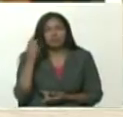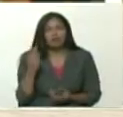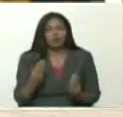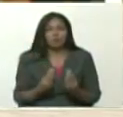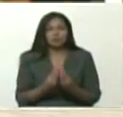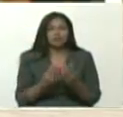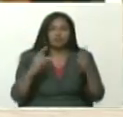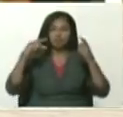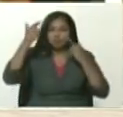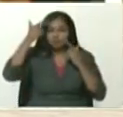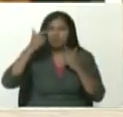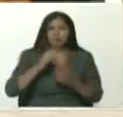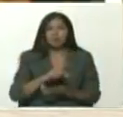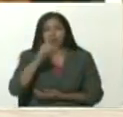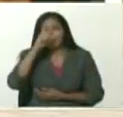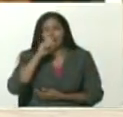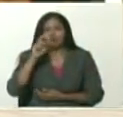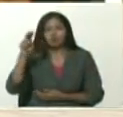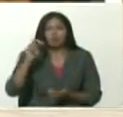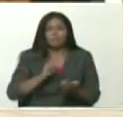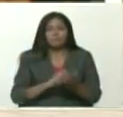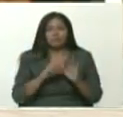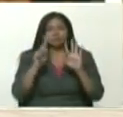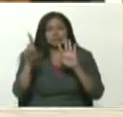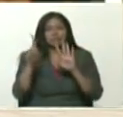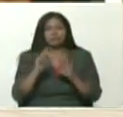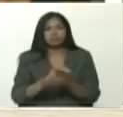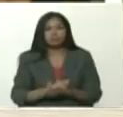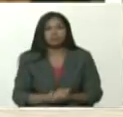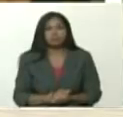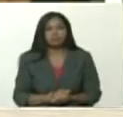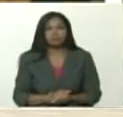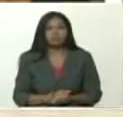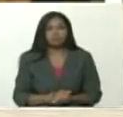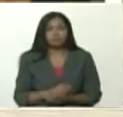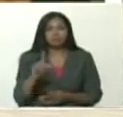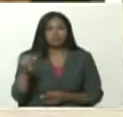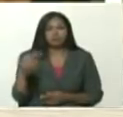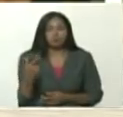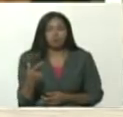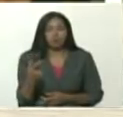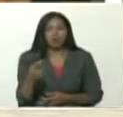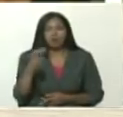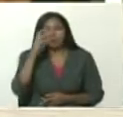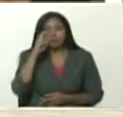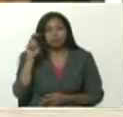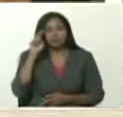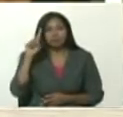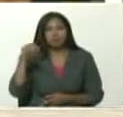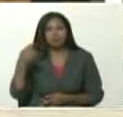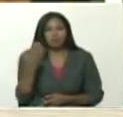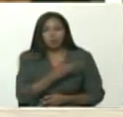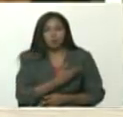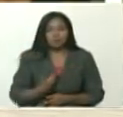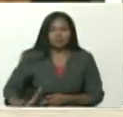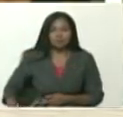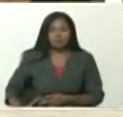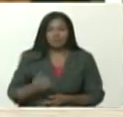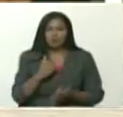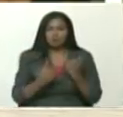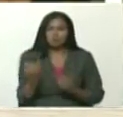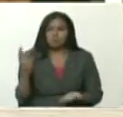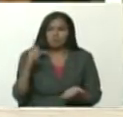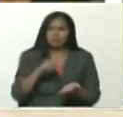al comandante Chávez en el año 2006, luego como canciller y luego como presidente. La última